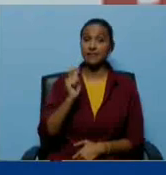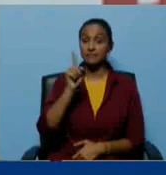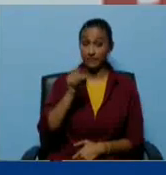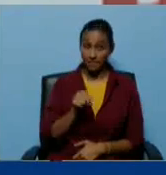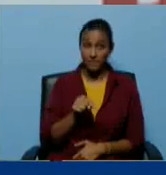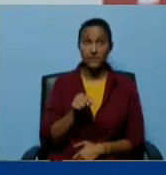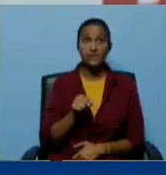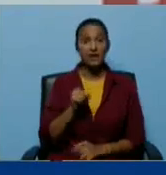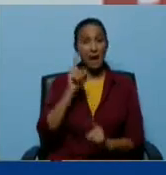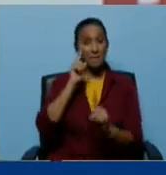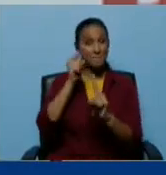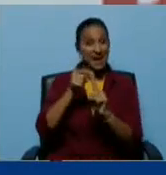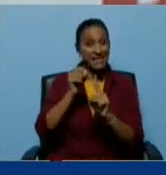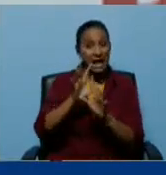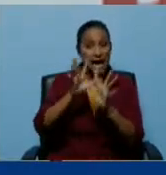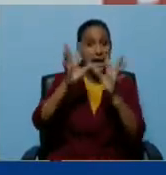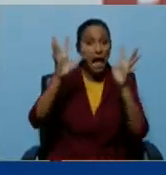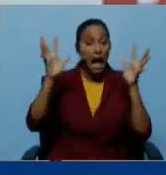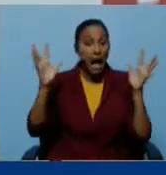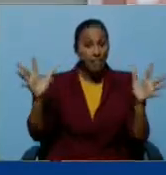Meta grande, vamos por lo grande.